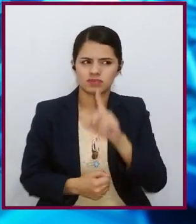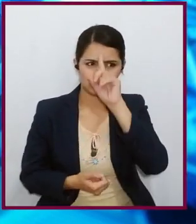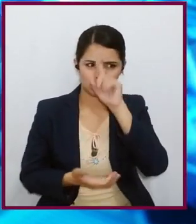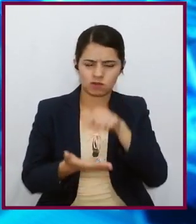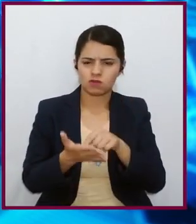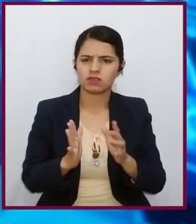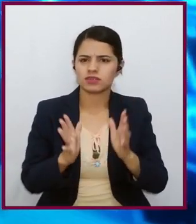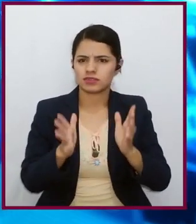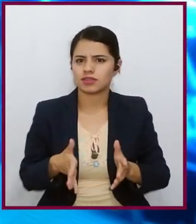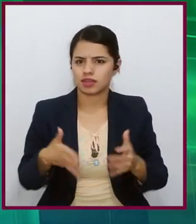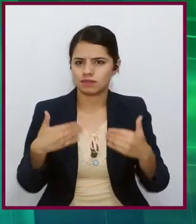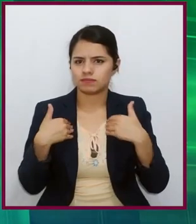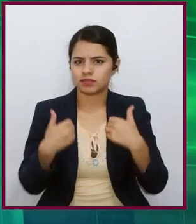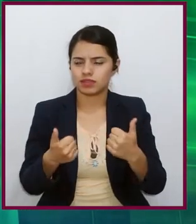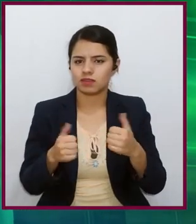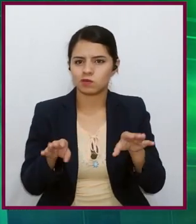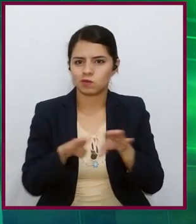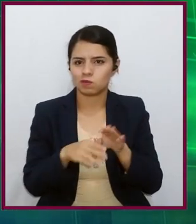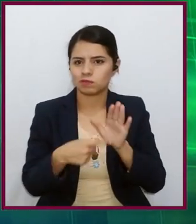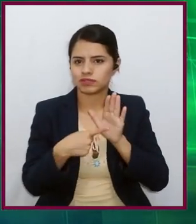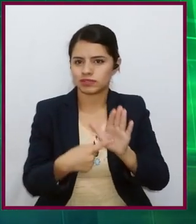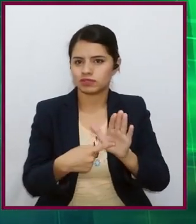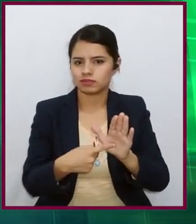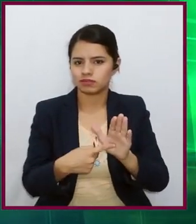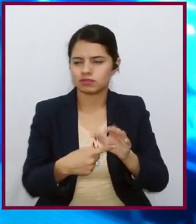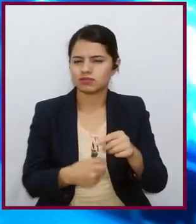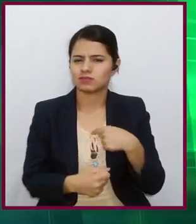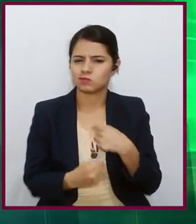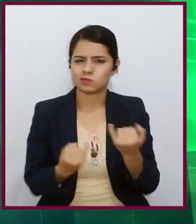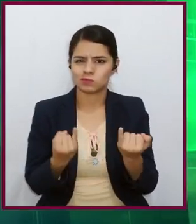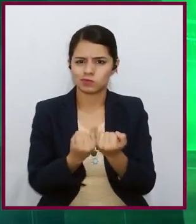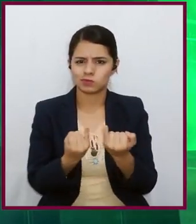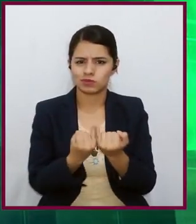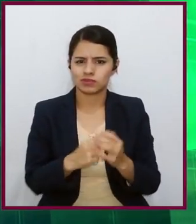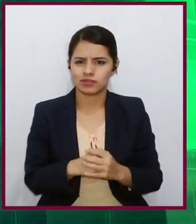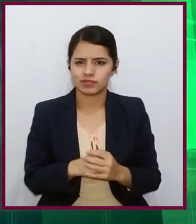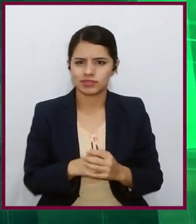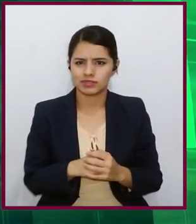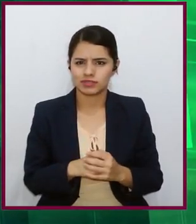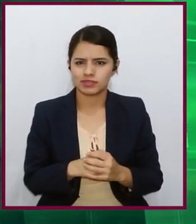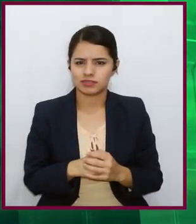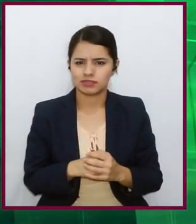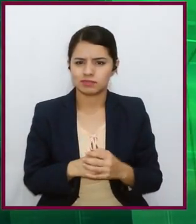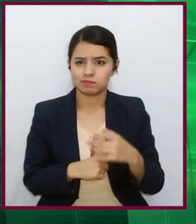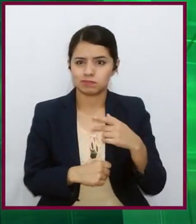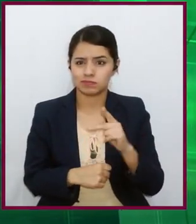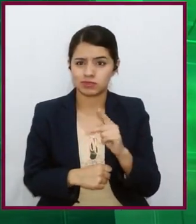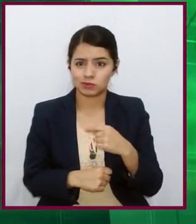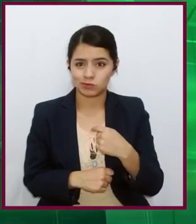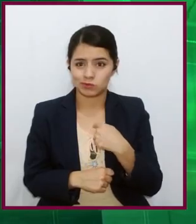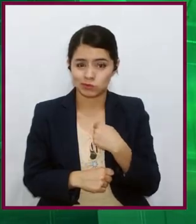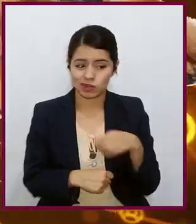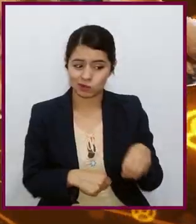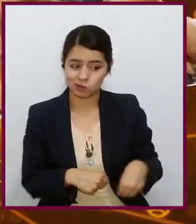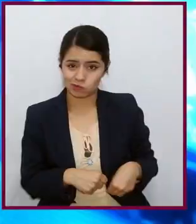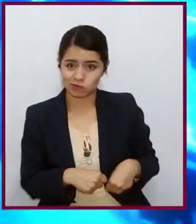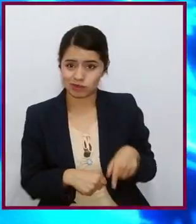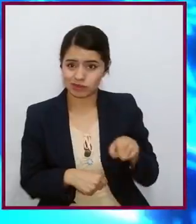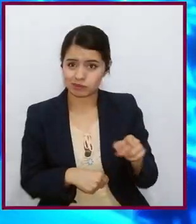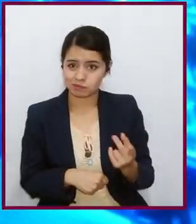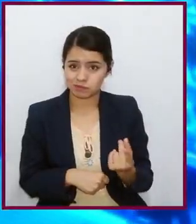juancmejia.com, donde coloco artículos permanentes sobre estos temas. Hasta una próxima oportunidad.